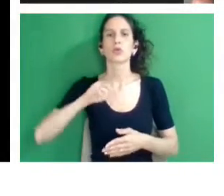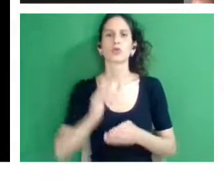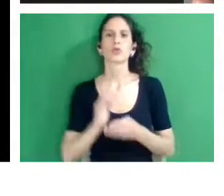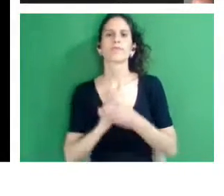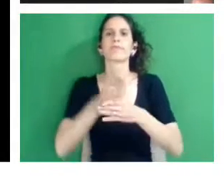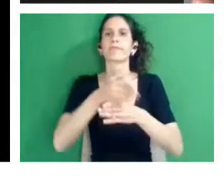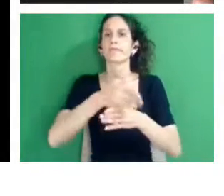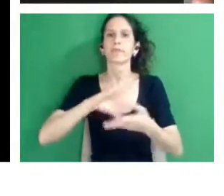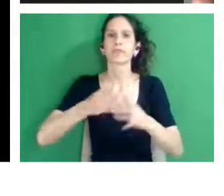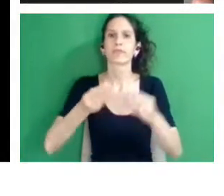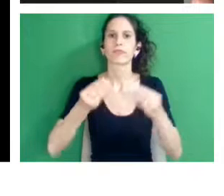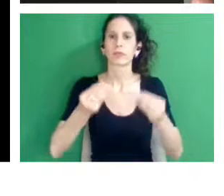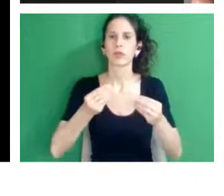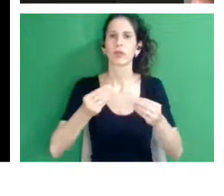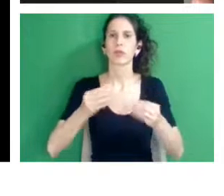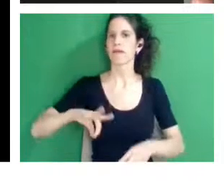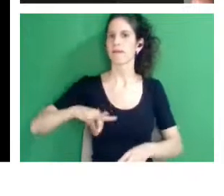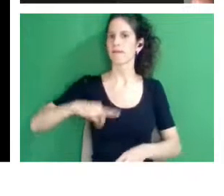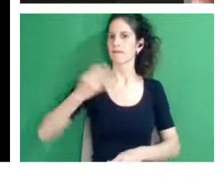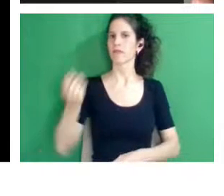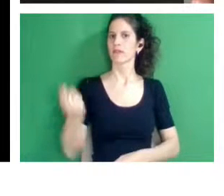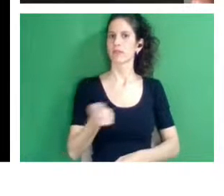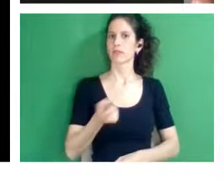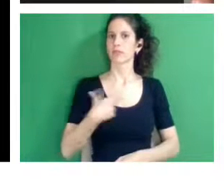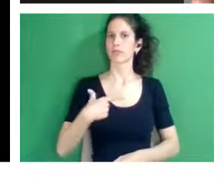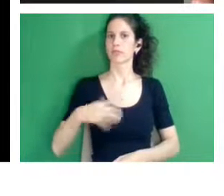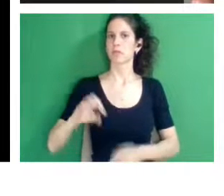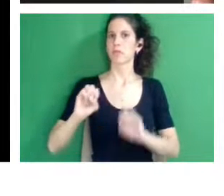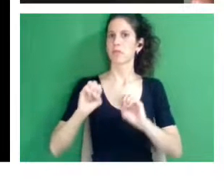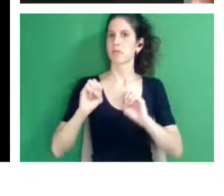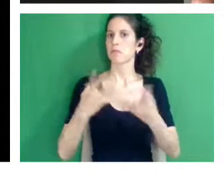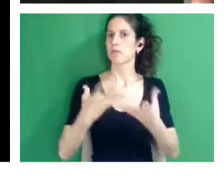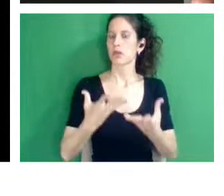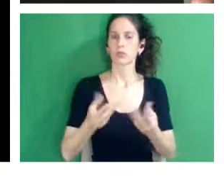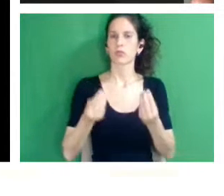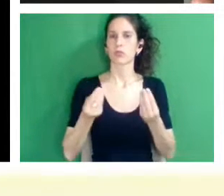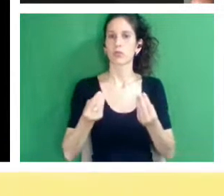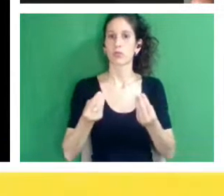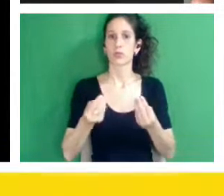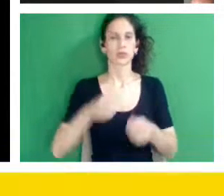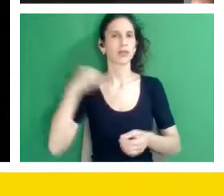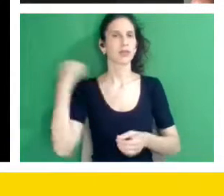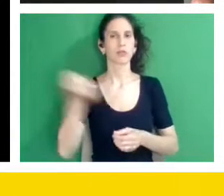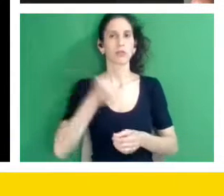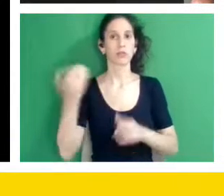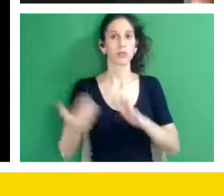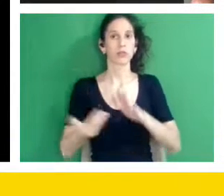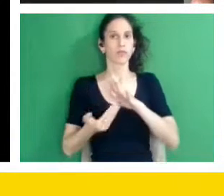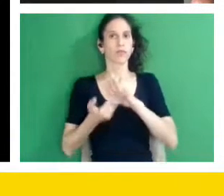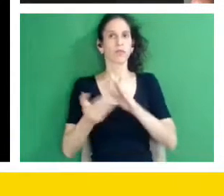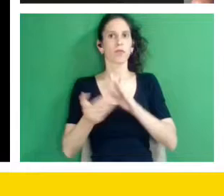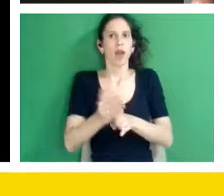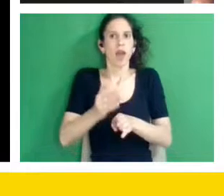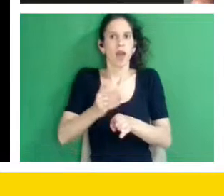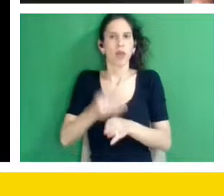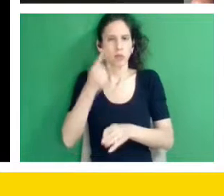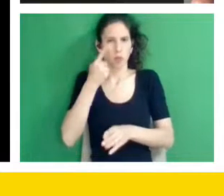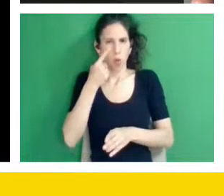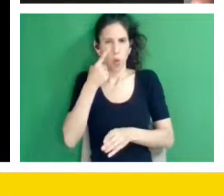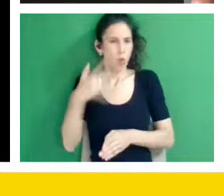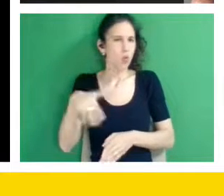discapacidad, lo primero que debemos hacer es conocer cuántos somos y dónde estamos las personas con discapacidad en nuestro